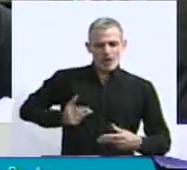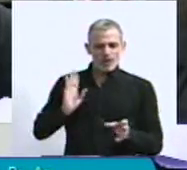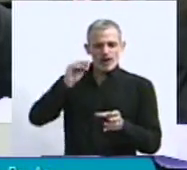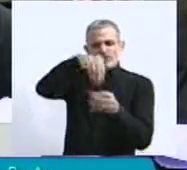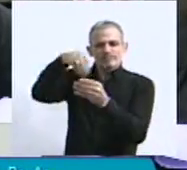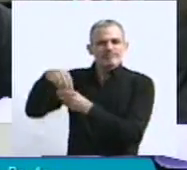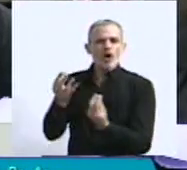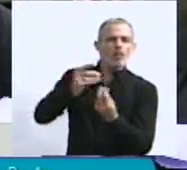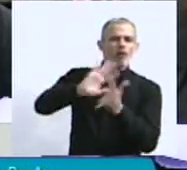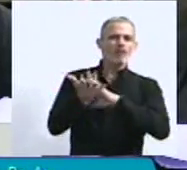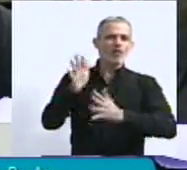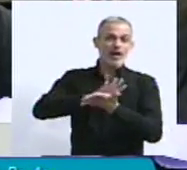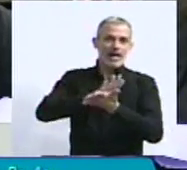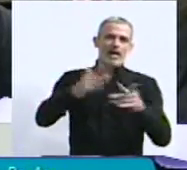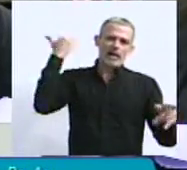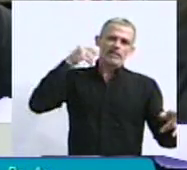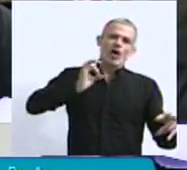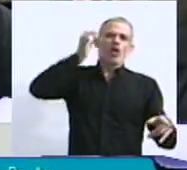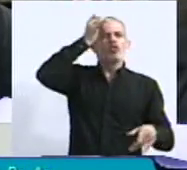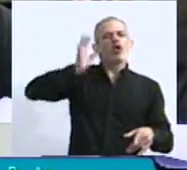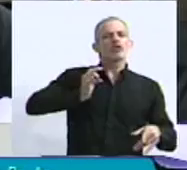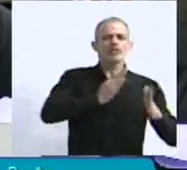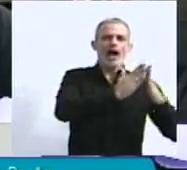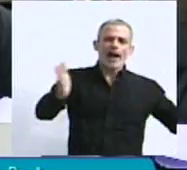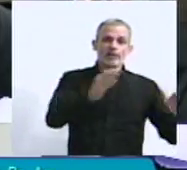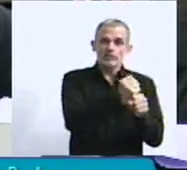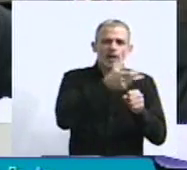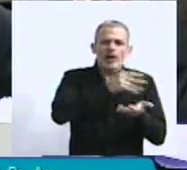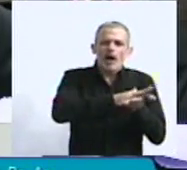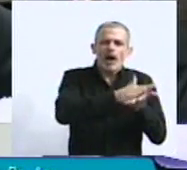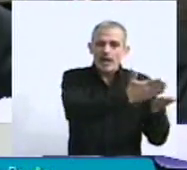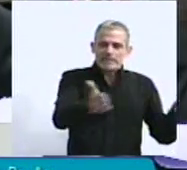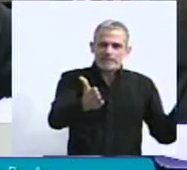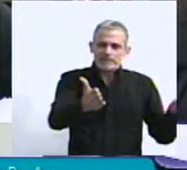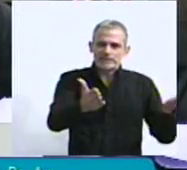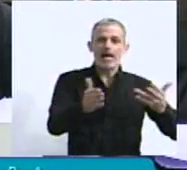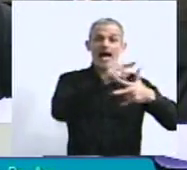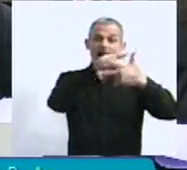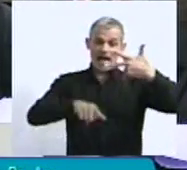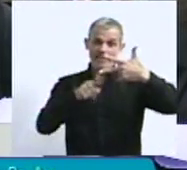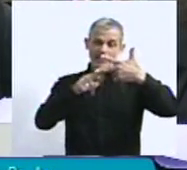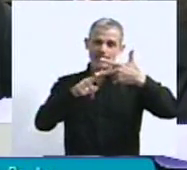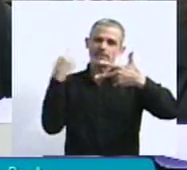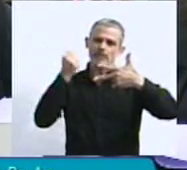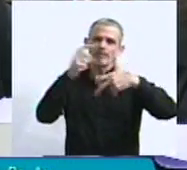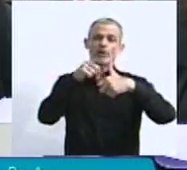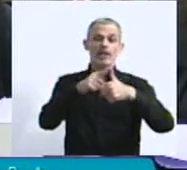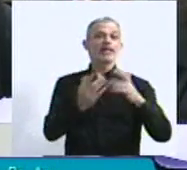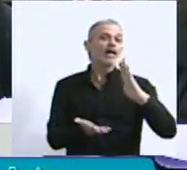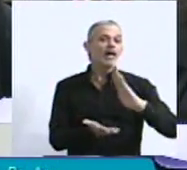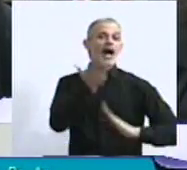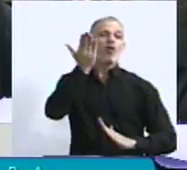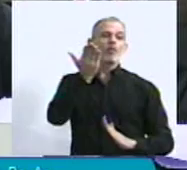estatales de reparación de esos 12 años de desempleo prolongado, nos vamos a encontrar con 3 aristas. El